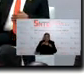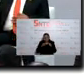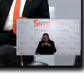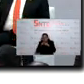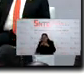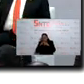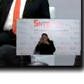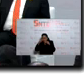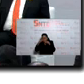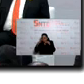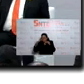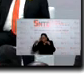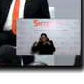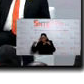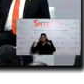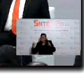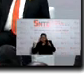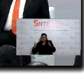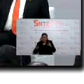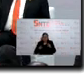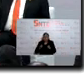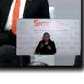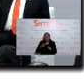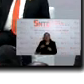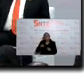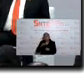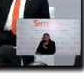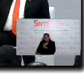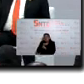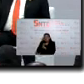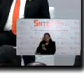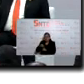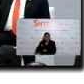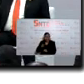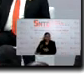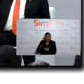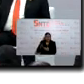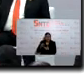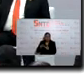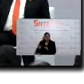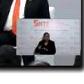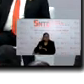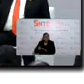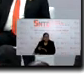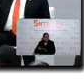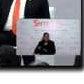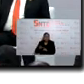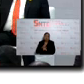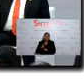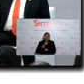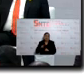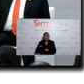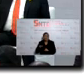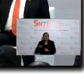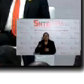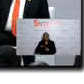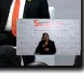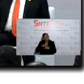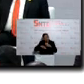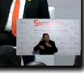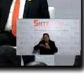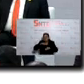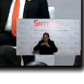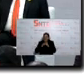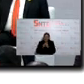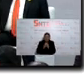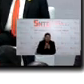estatus sociocultural de los alumnos. Miren qué poquito impacta eso. Toda la literatura en general que viene de ciertos